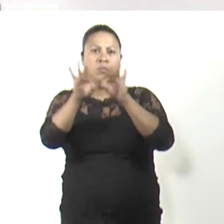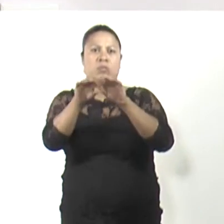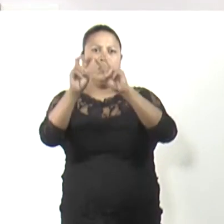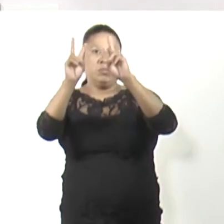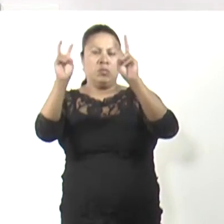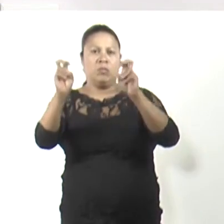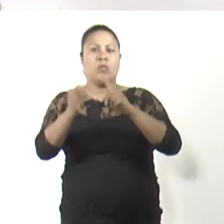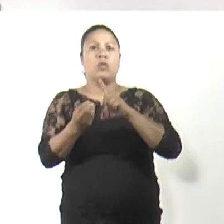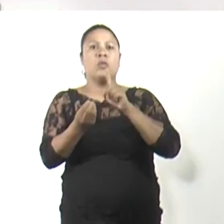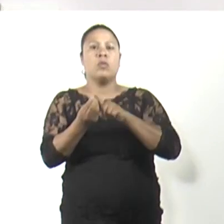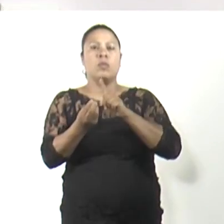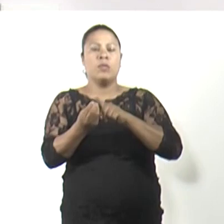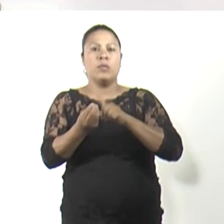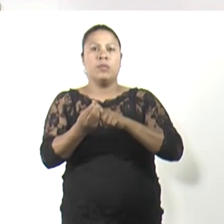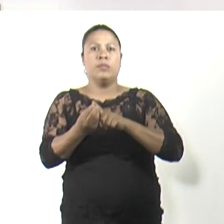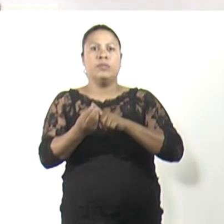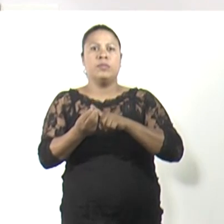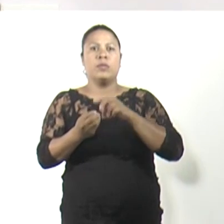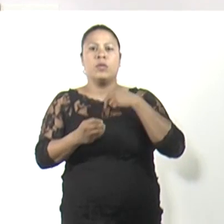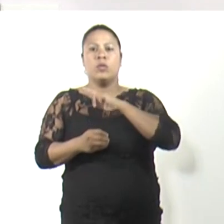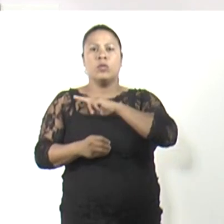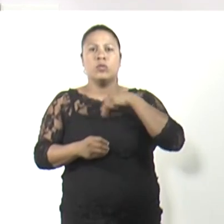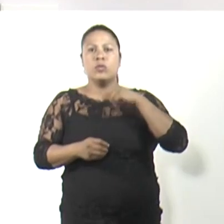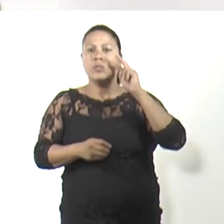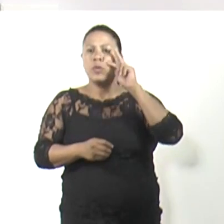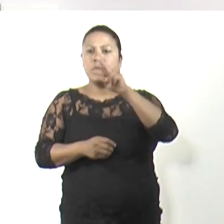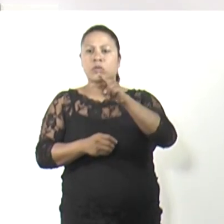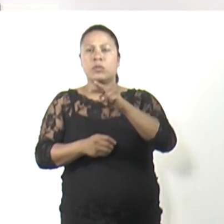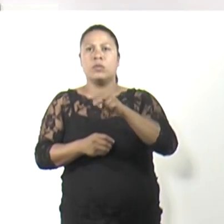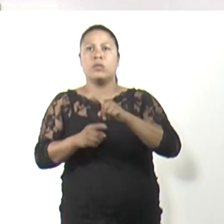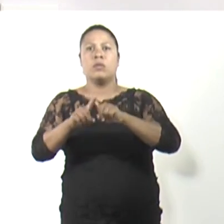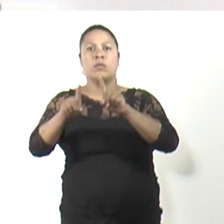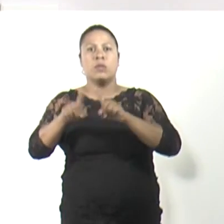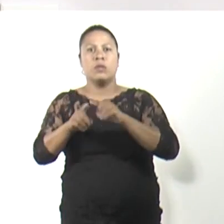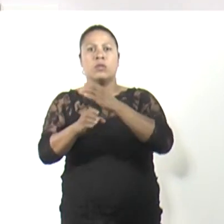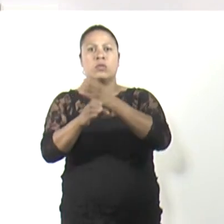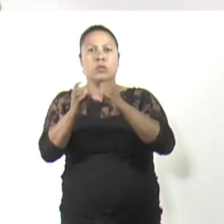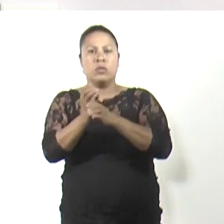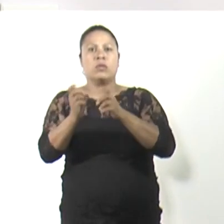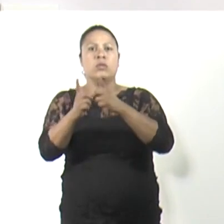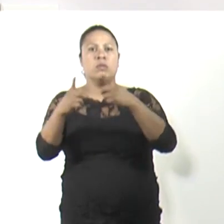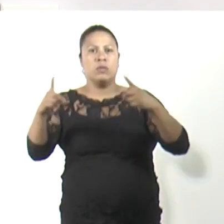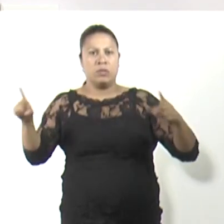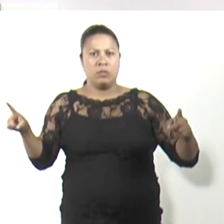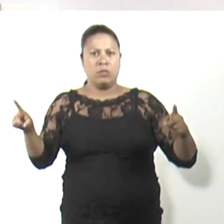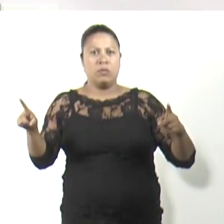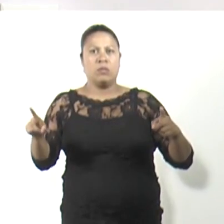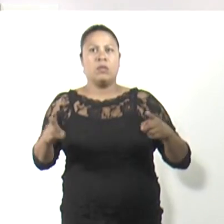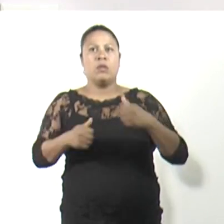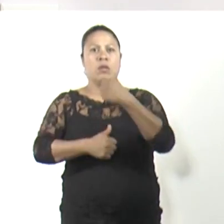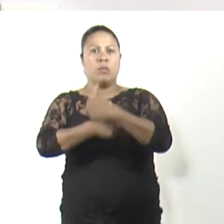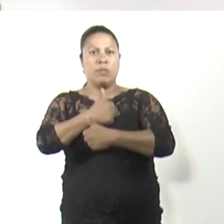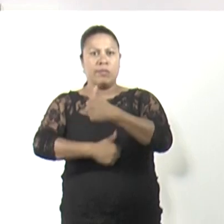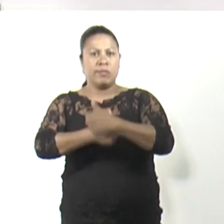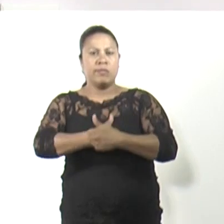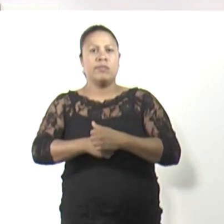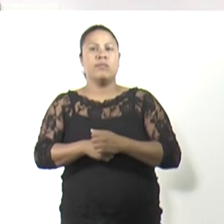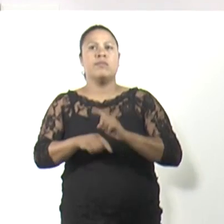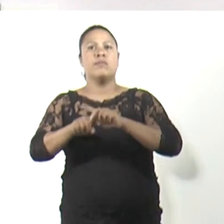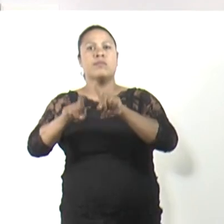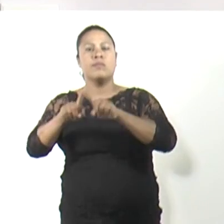en donde vamos a adquirir y desarrollar diferentes competencias